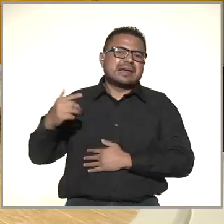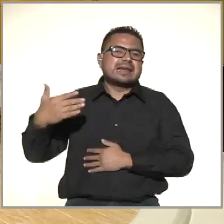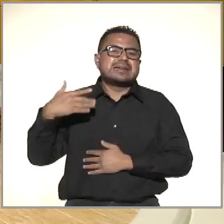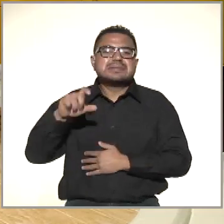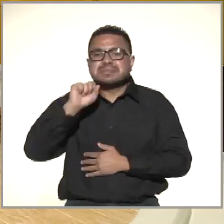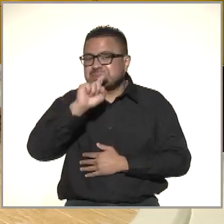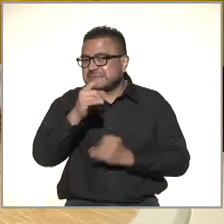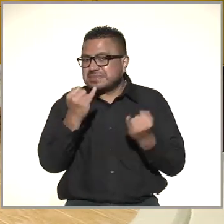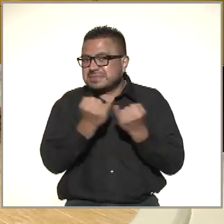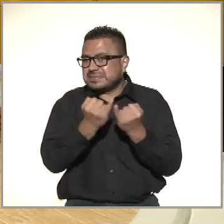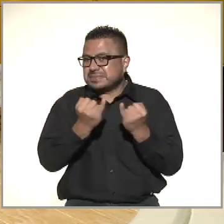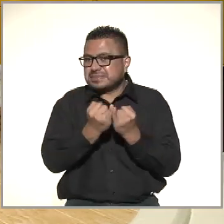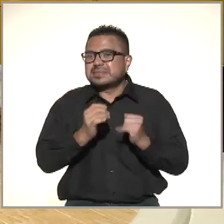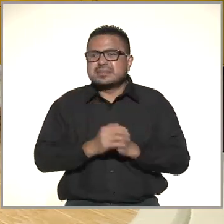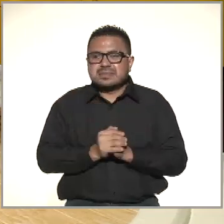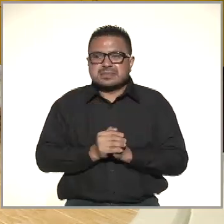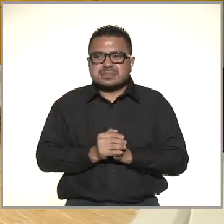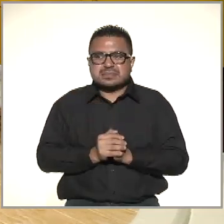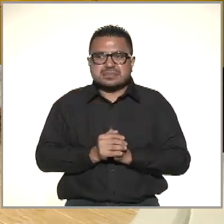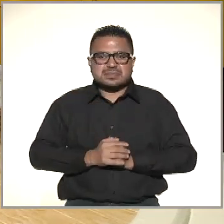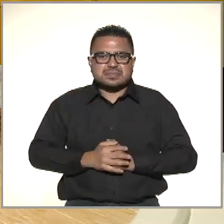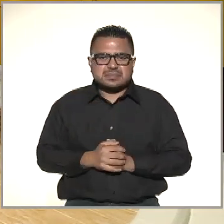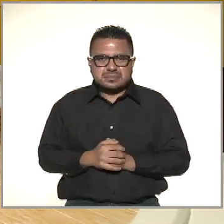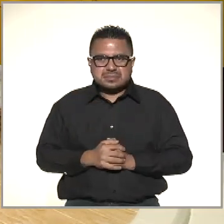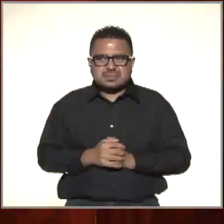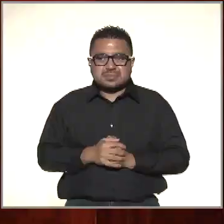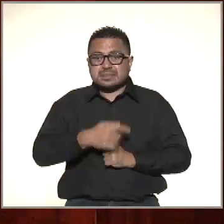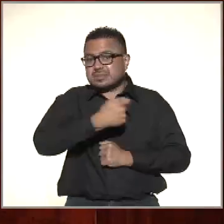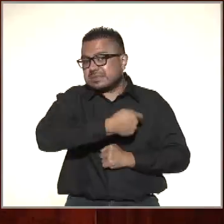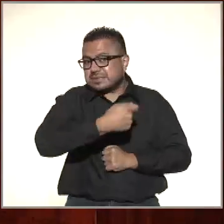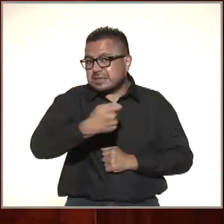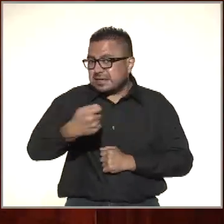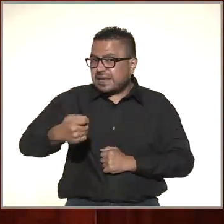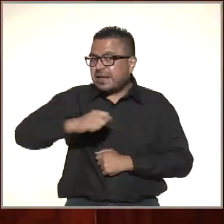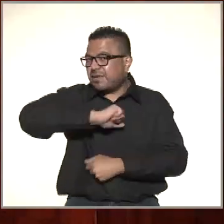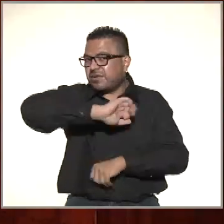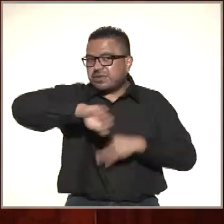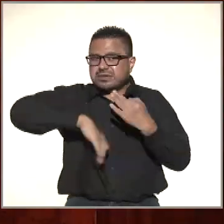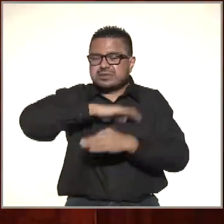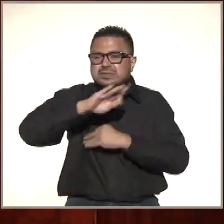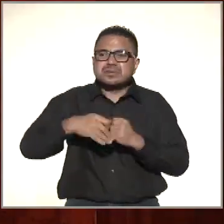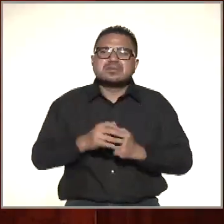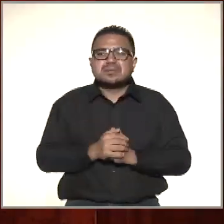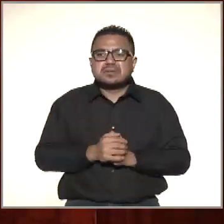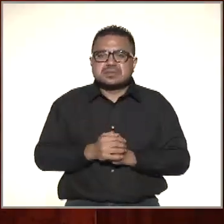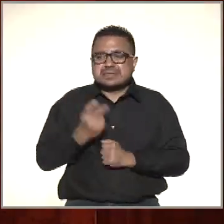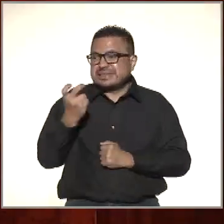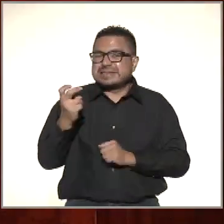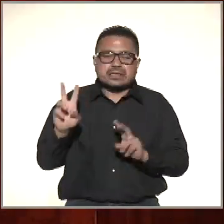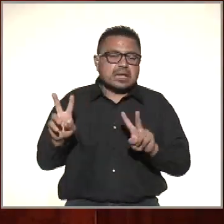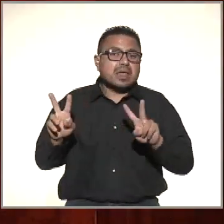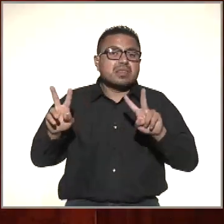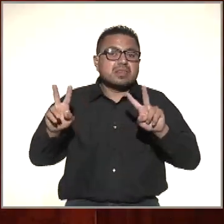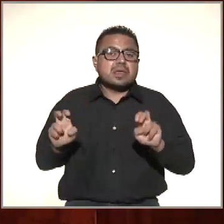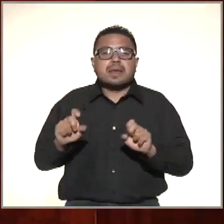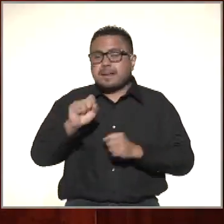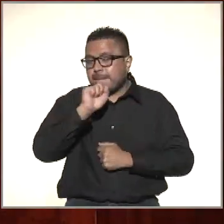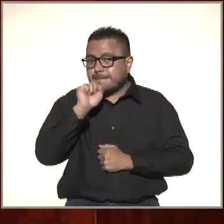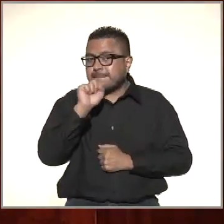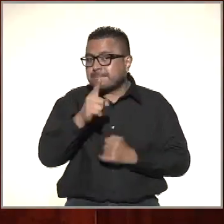a todos. Saludos a todos. Saludos a todos. Este es un asunto que también